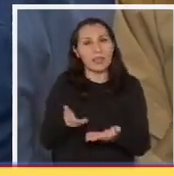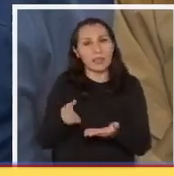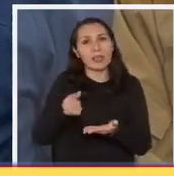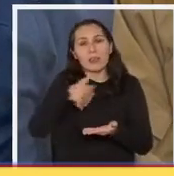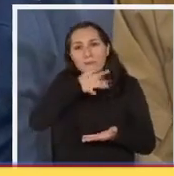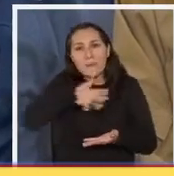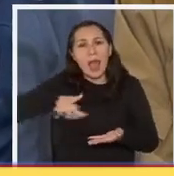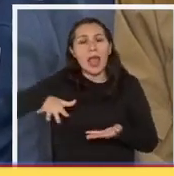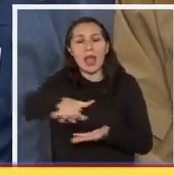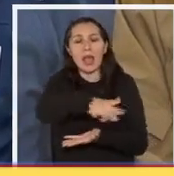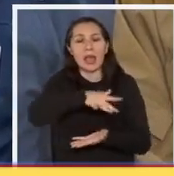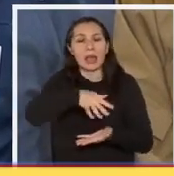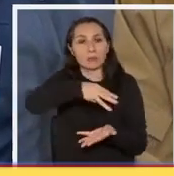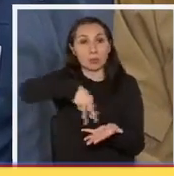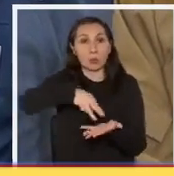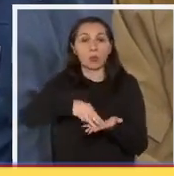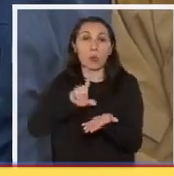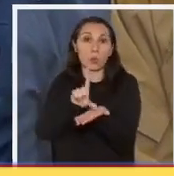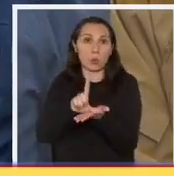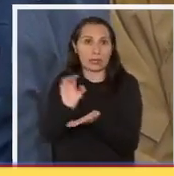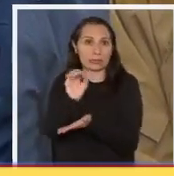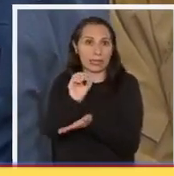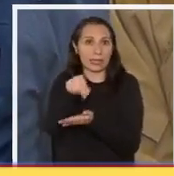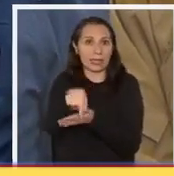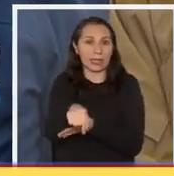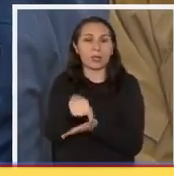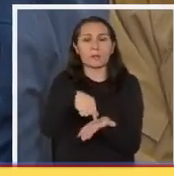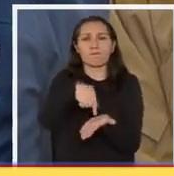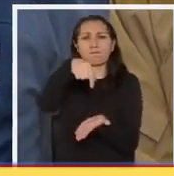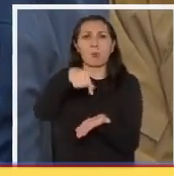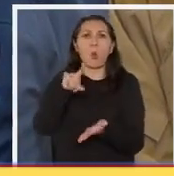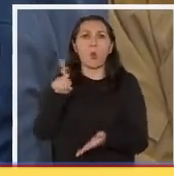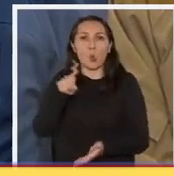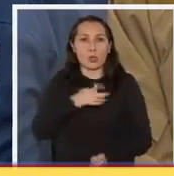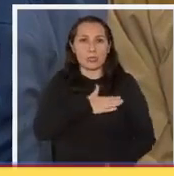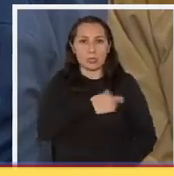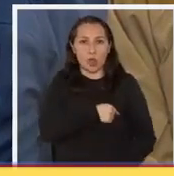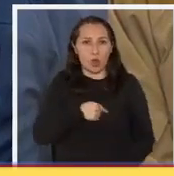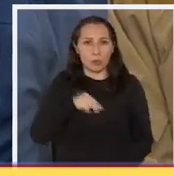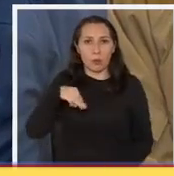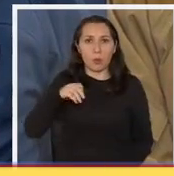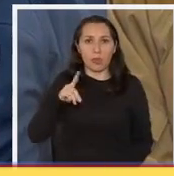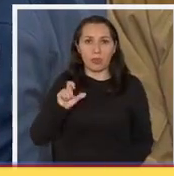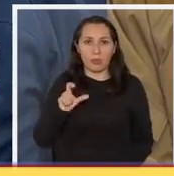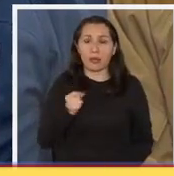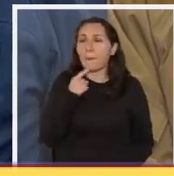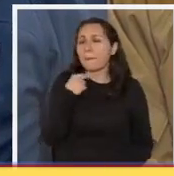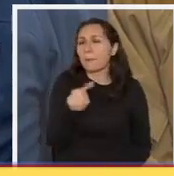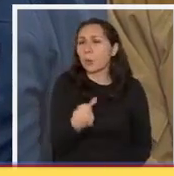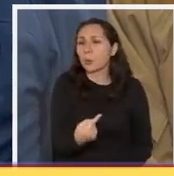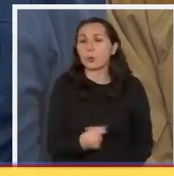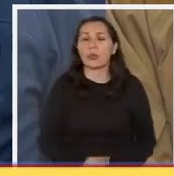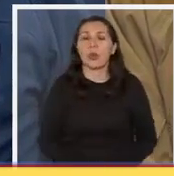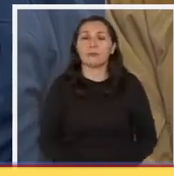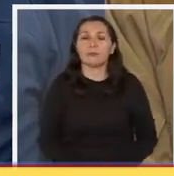Costa Curicana y bienvenido a la Zona Cero. Mi nombre es Luis Mondaca. Mi pregunta es la siguiente.